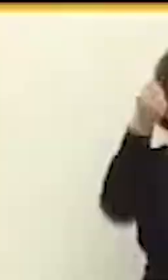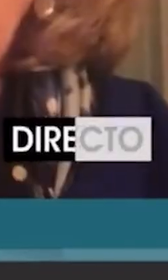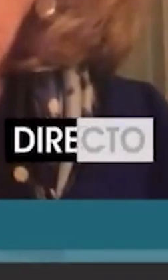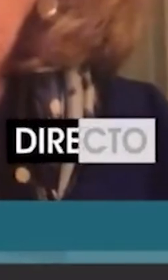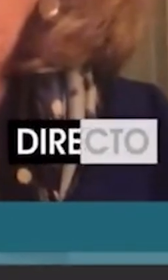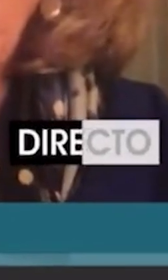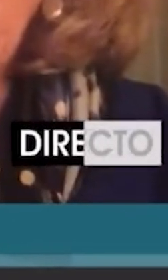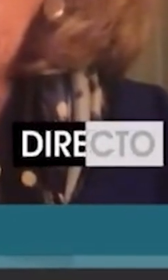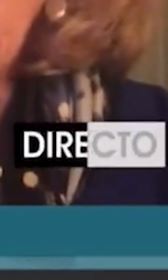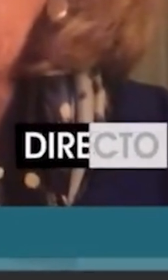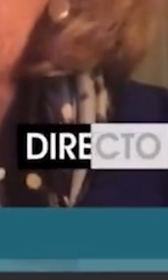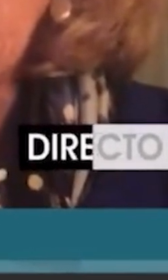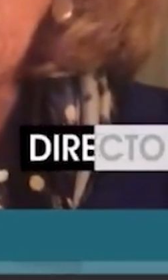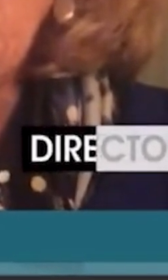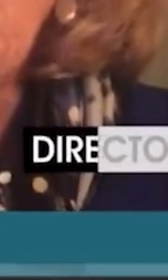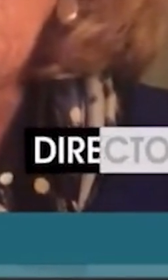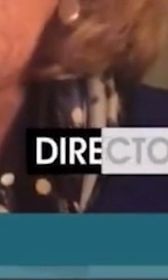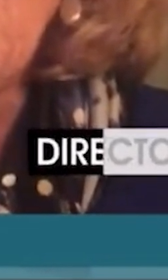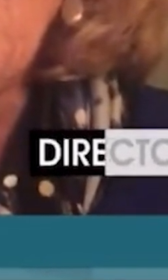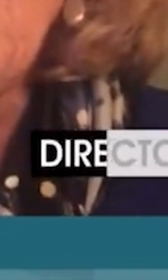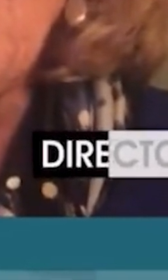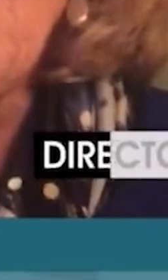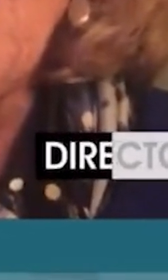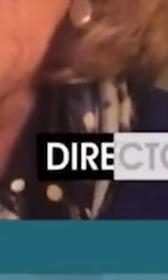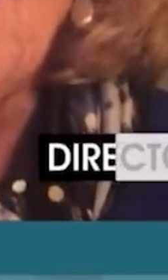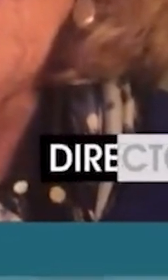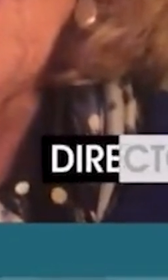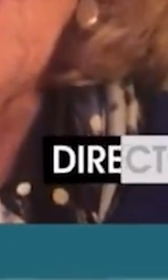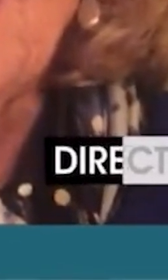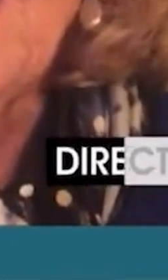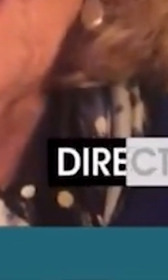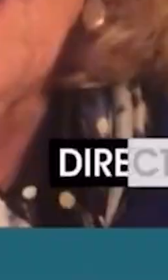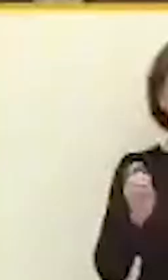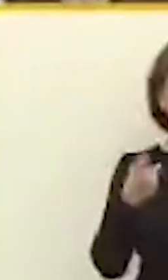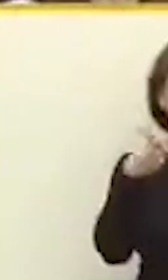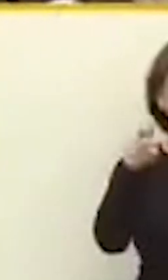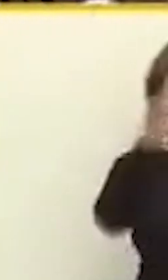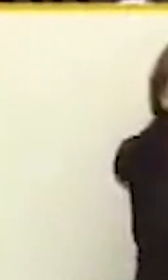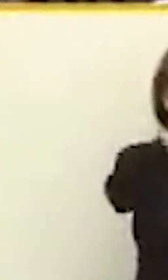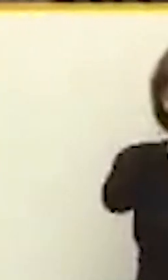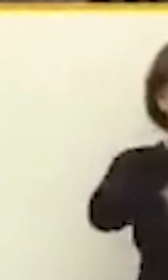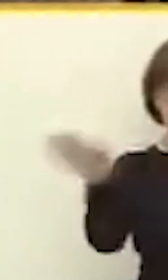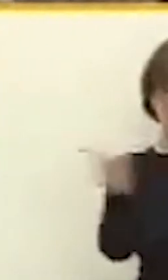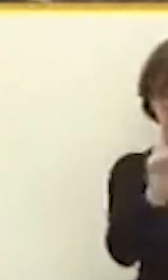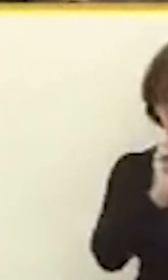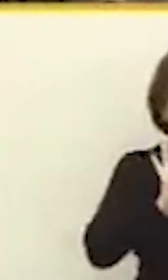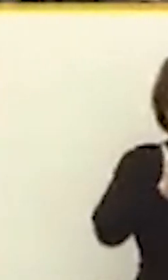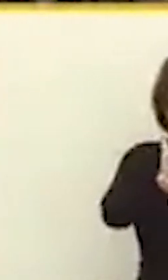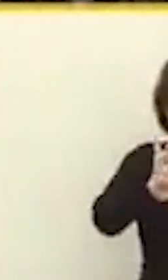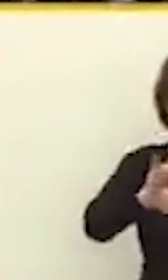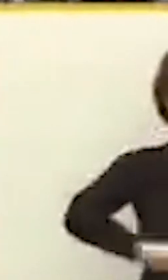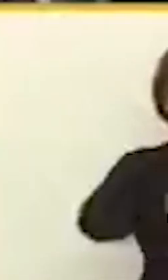Diputados, este miércoles ante el rey Felipe VI. Asegura que su discurso ha empezado muy bien, pero después ha empezado con